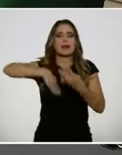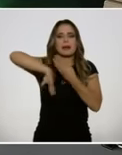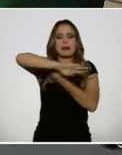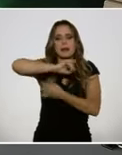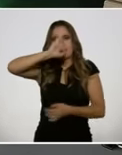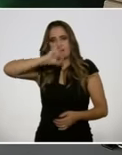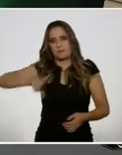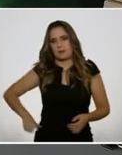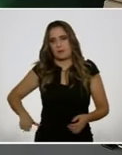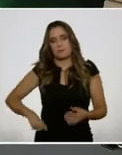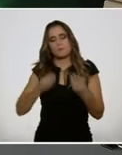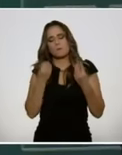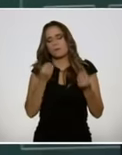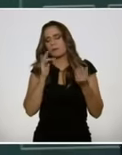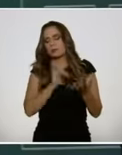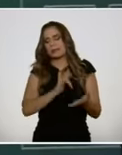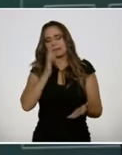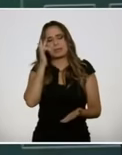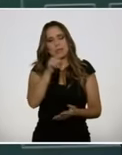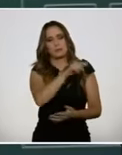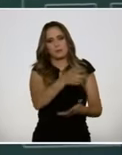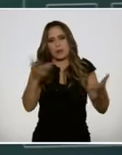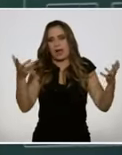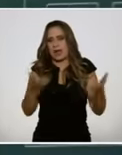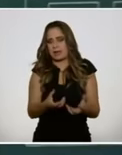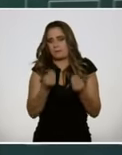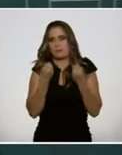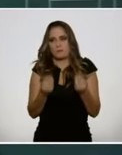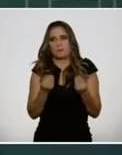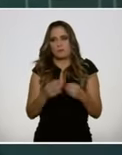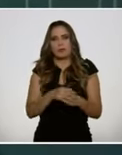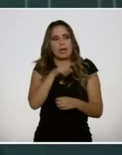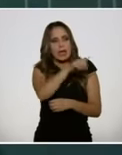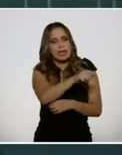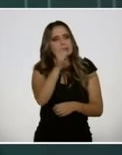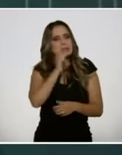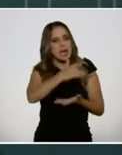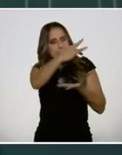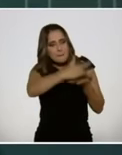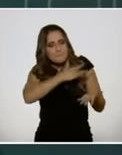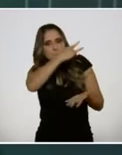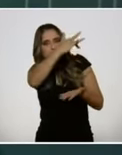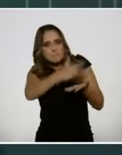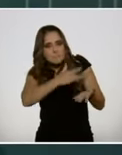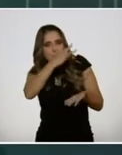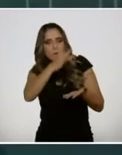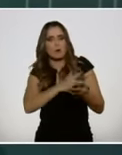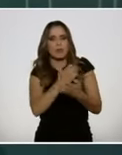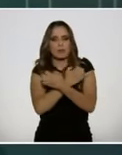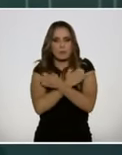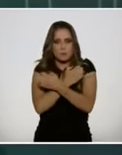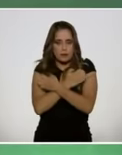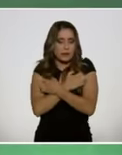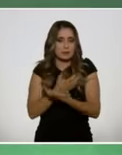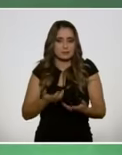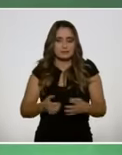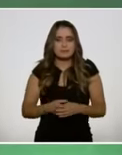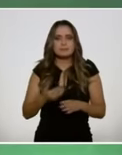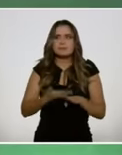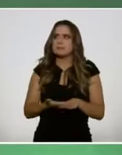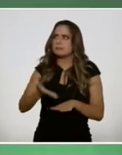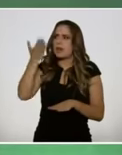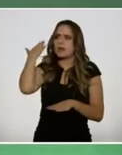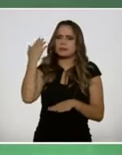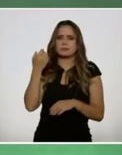Pardoll. Gracias por todo lo que has hecho. Ella nos ha hecho el favor de apoyarnos en educación. Tuvimos precisamente la